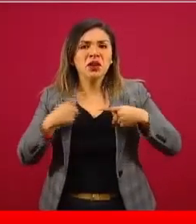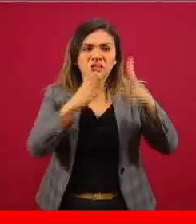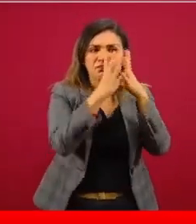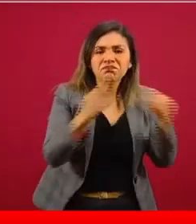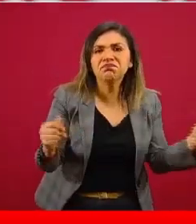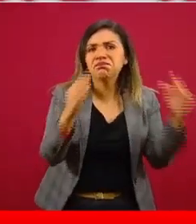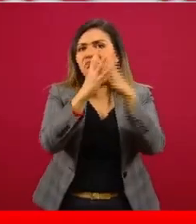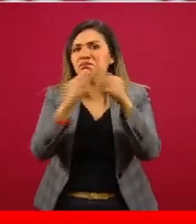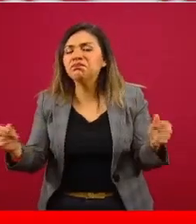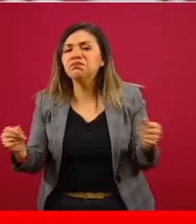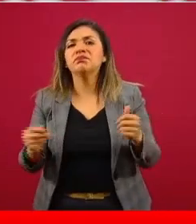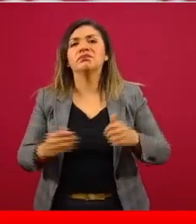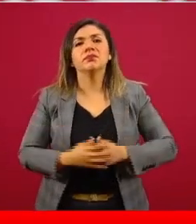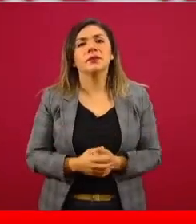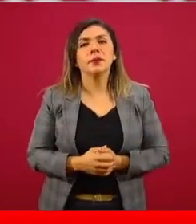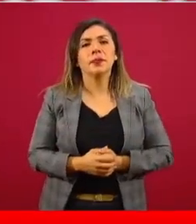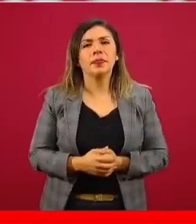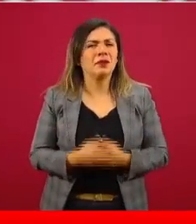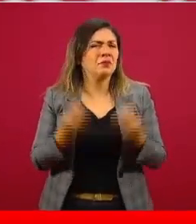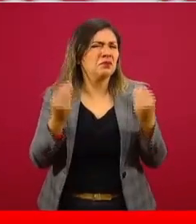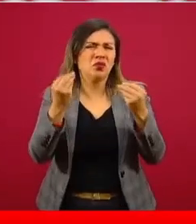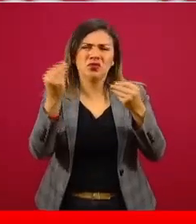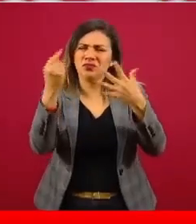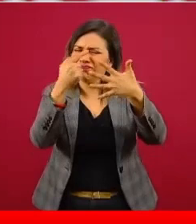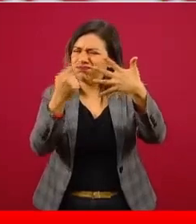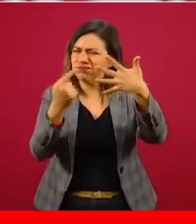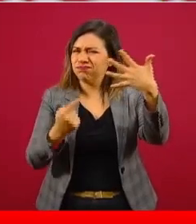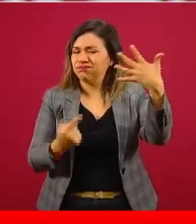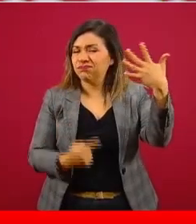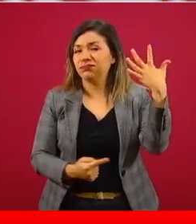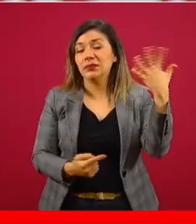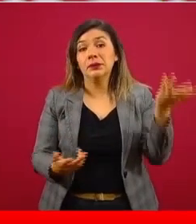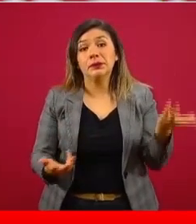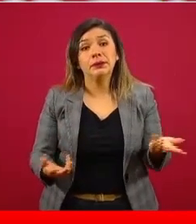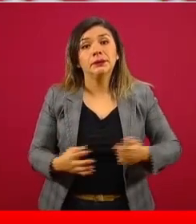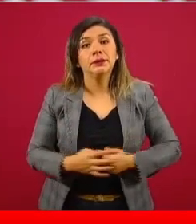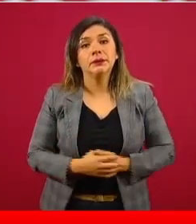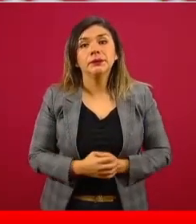desapariciones, todo eso.